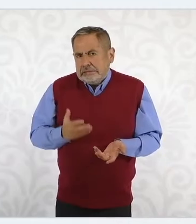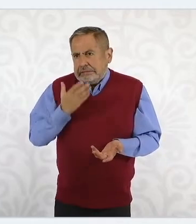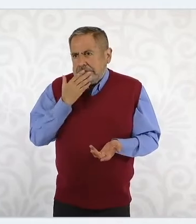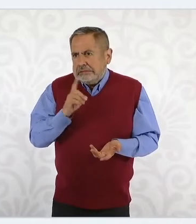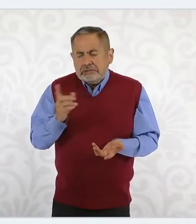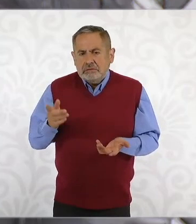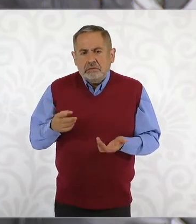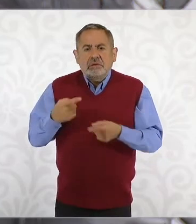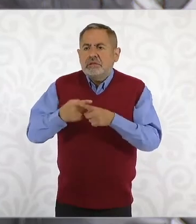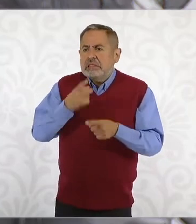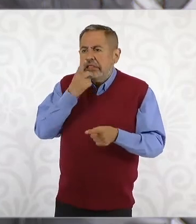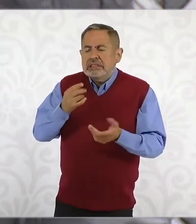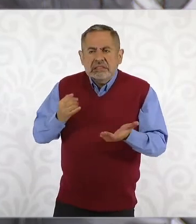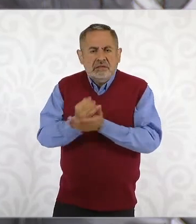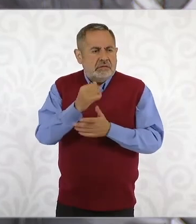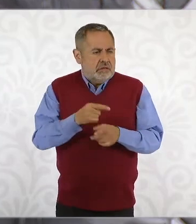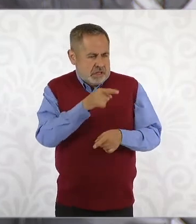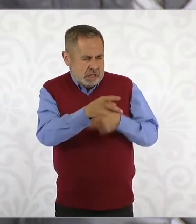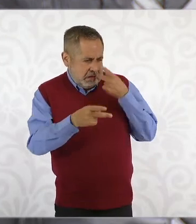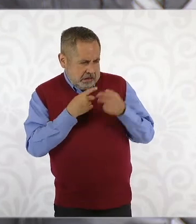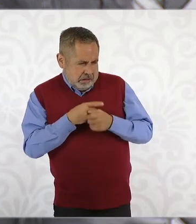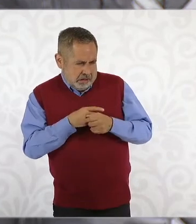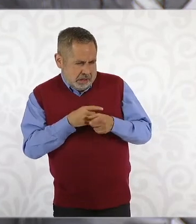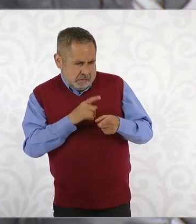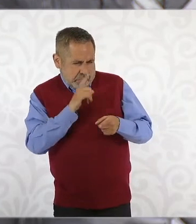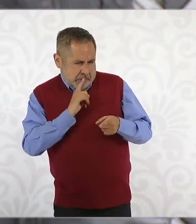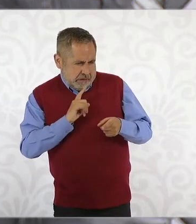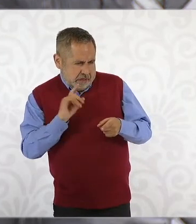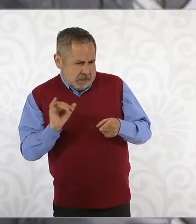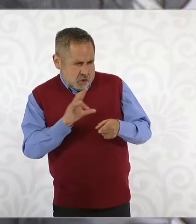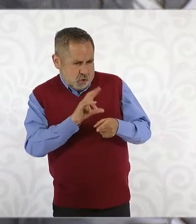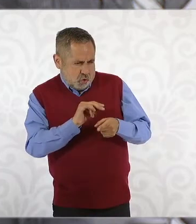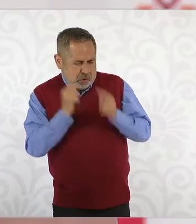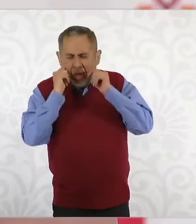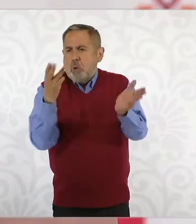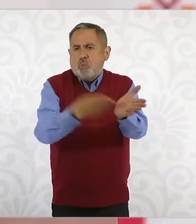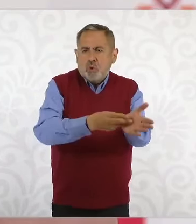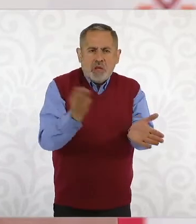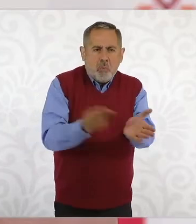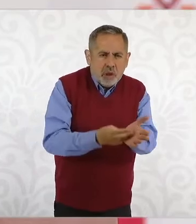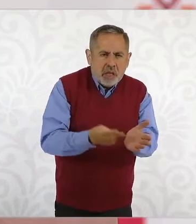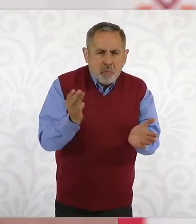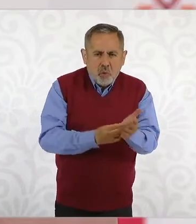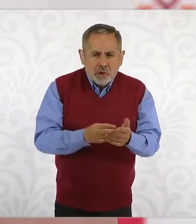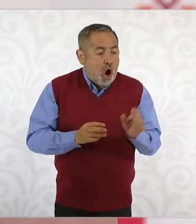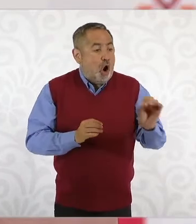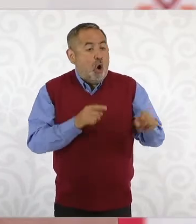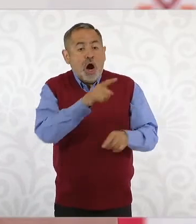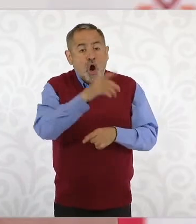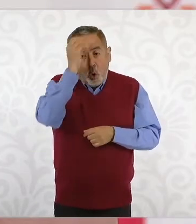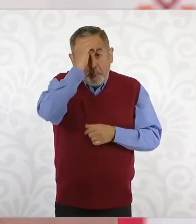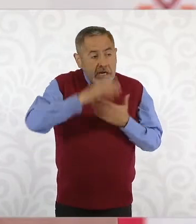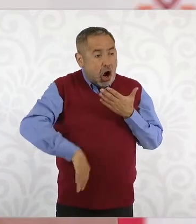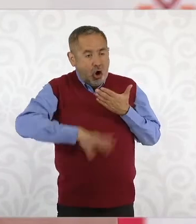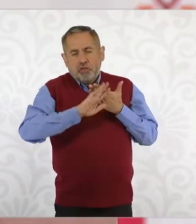¿Quién determina si eso que dijo es mentira o no? O si es una opinión contra el gobierno, por